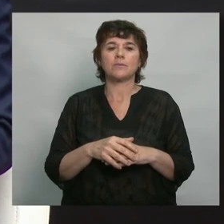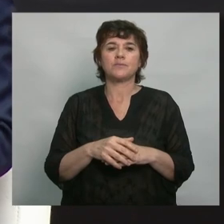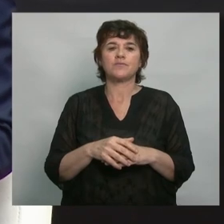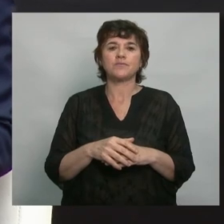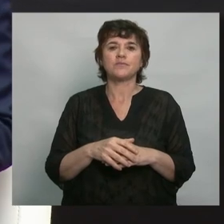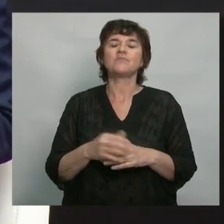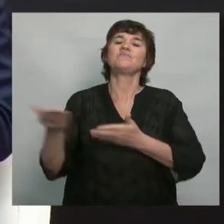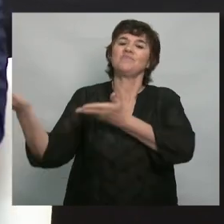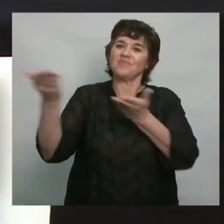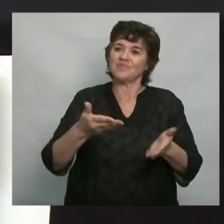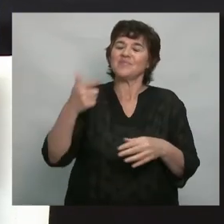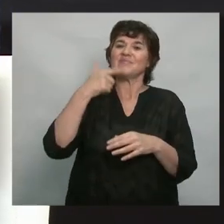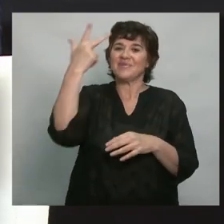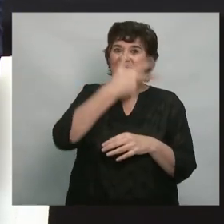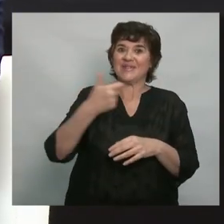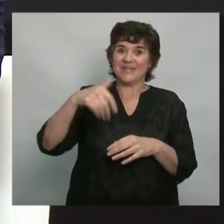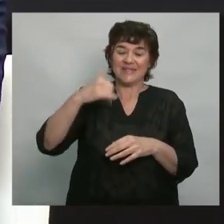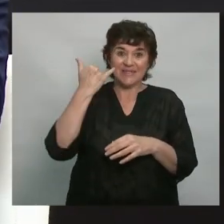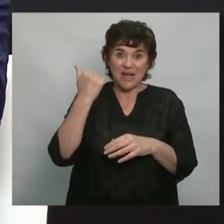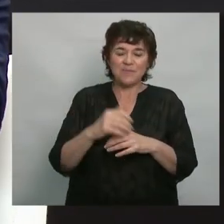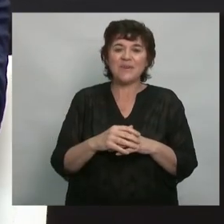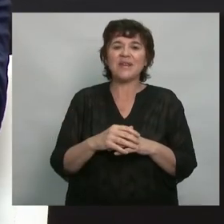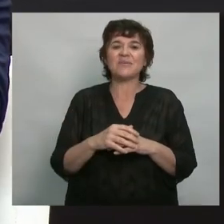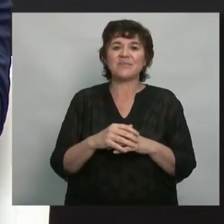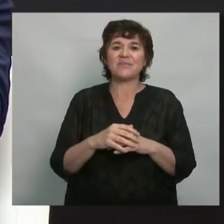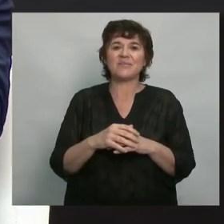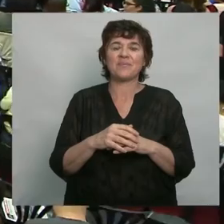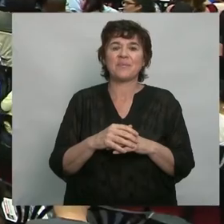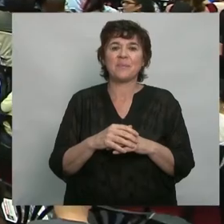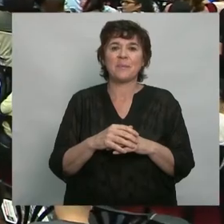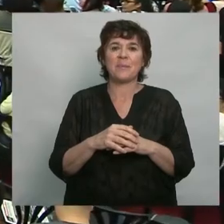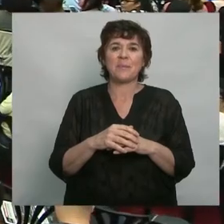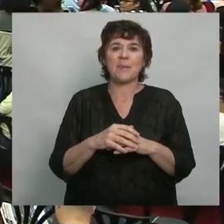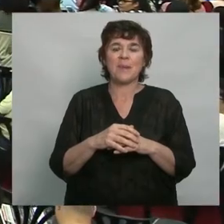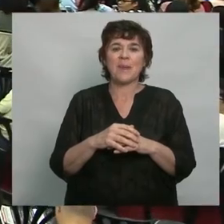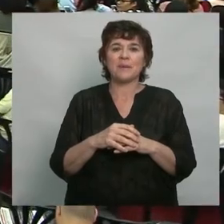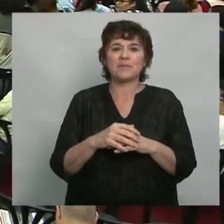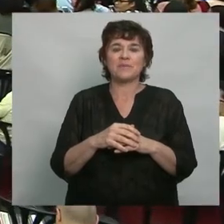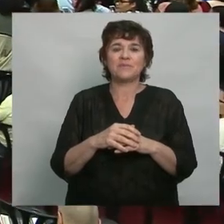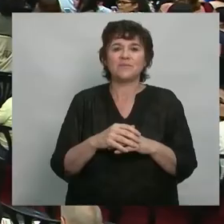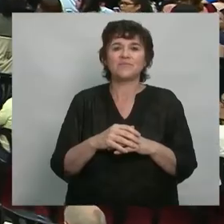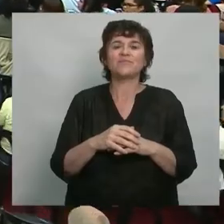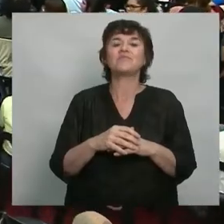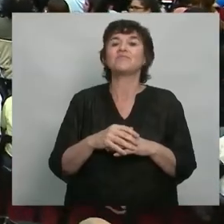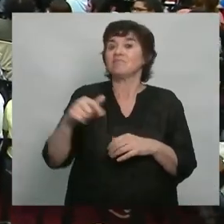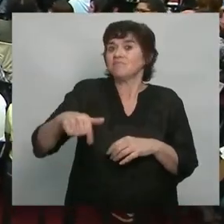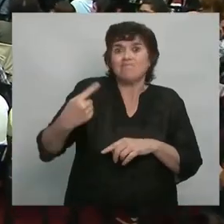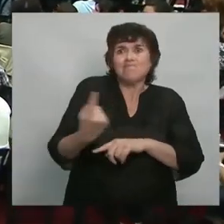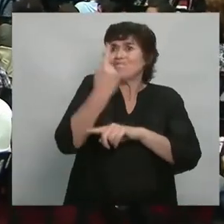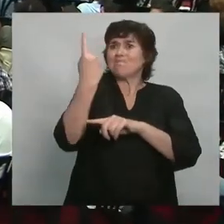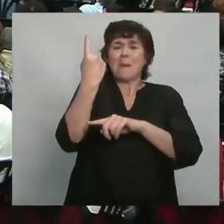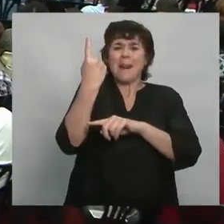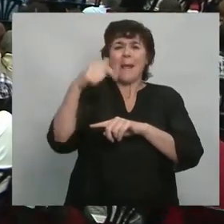a Seth Nijami y creo yo que esto es una imagen absolutamente inédita en la historia de las